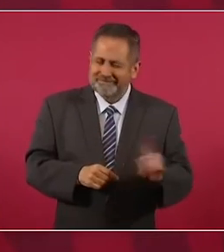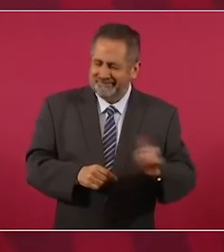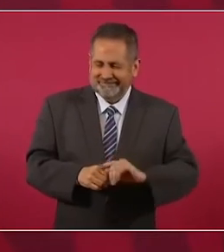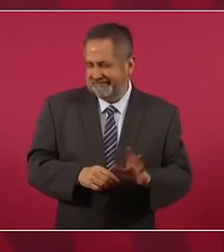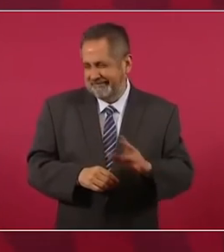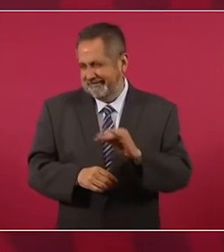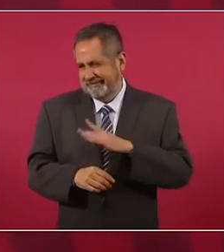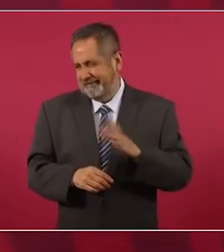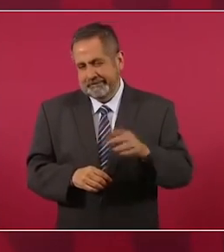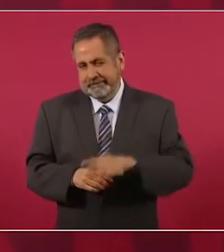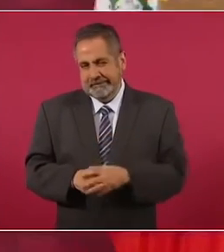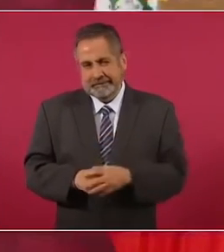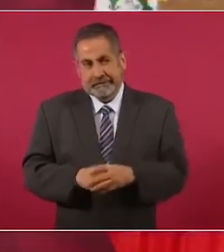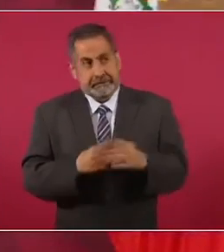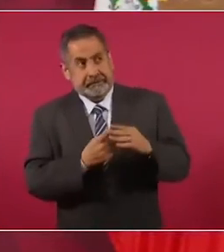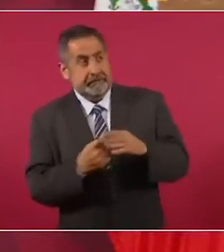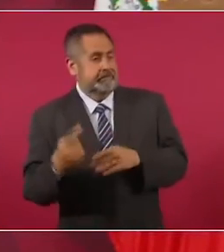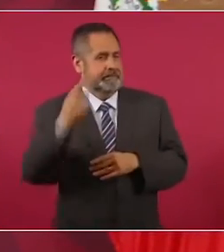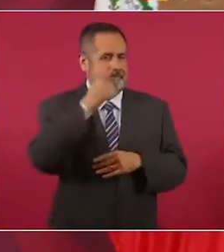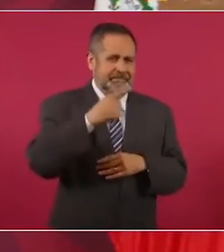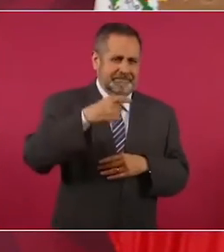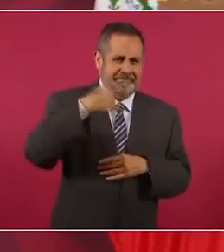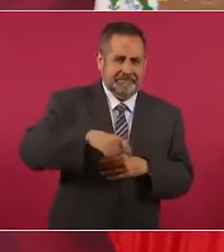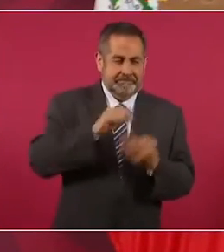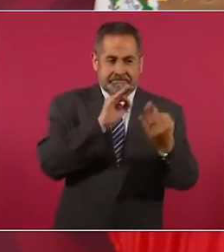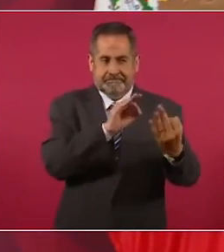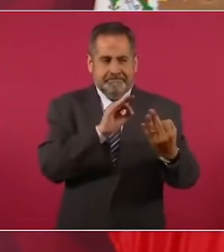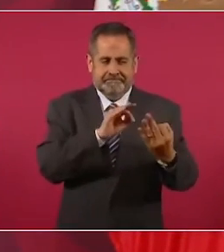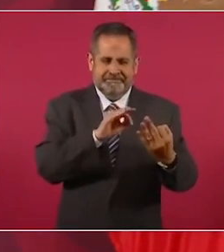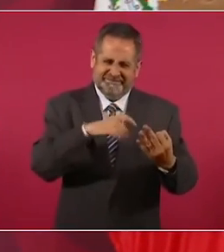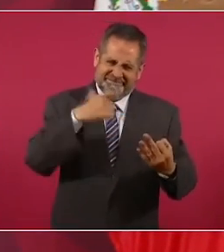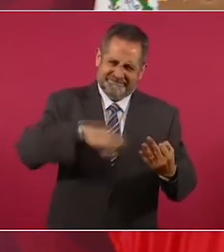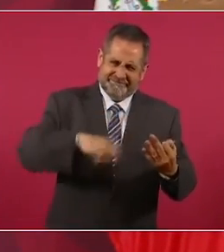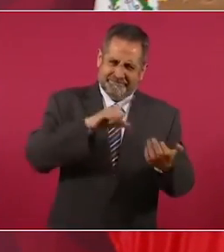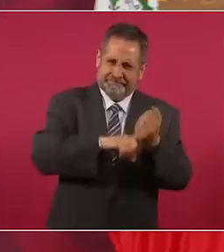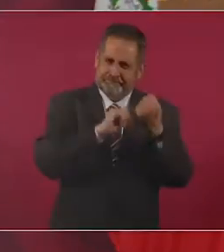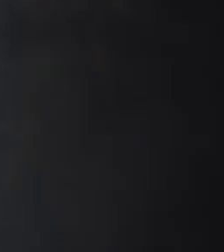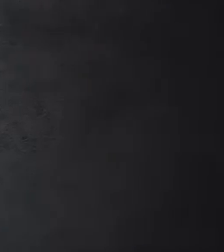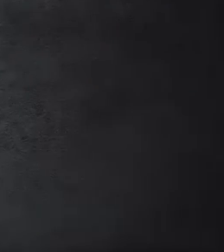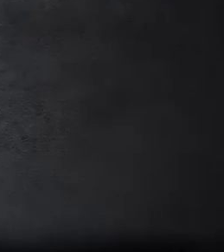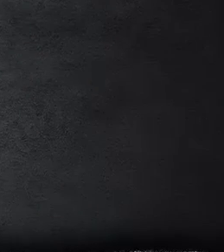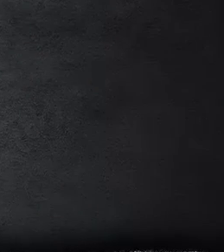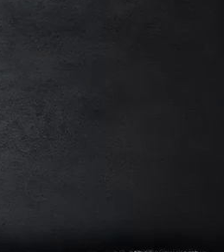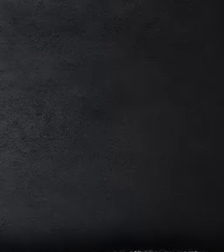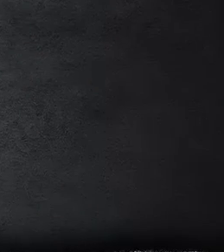no me dan la cara, no, esos están pendientes.